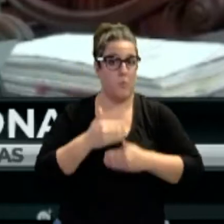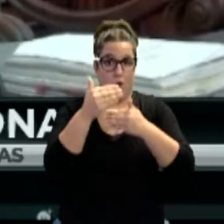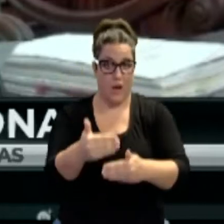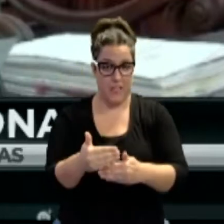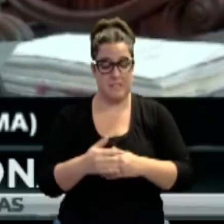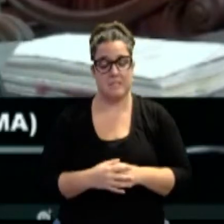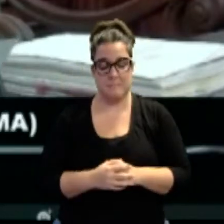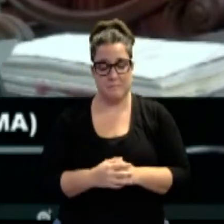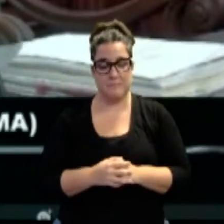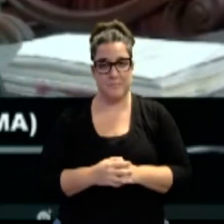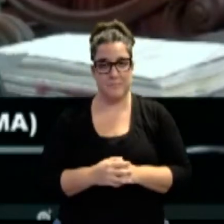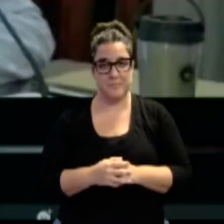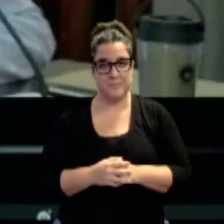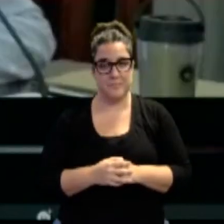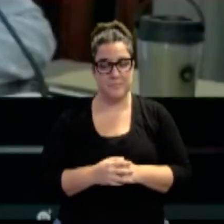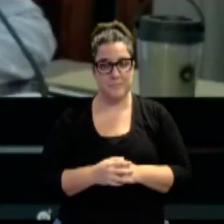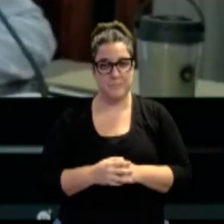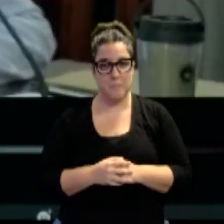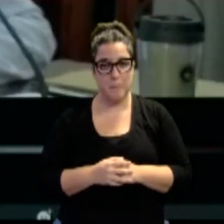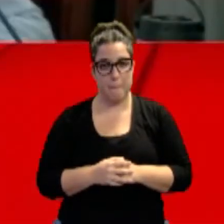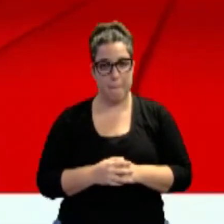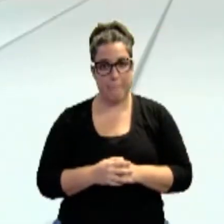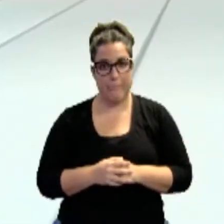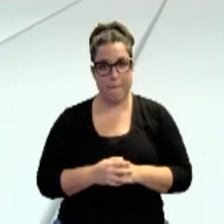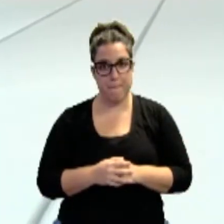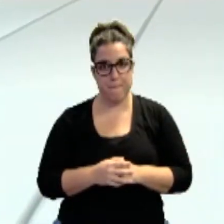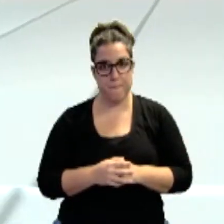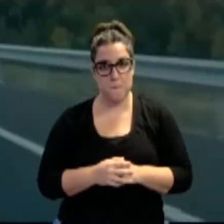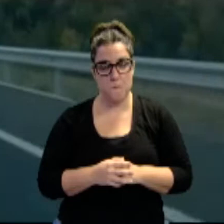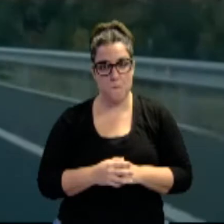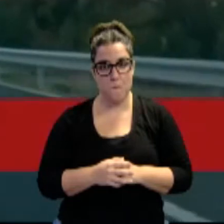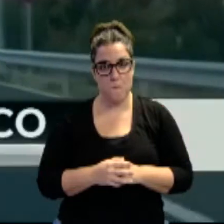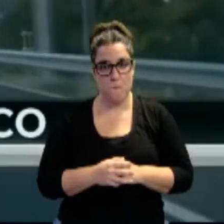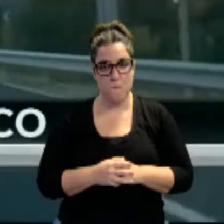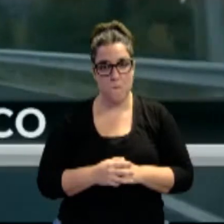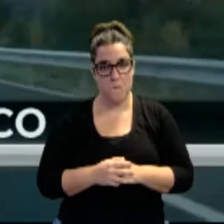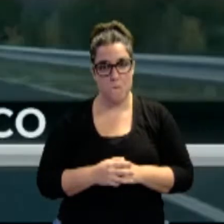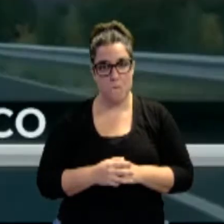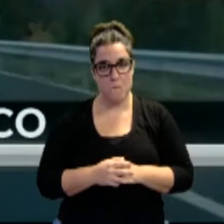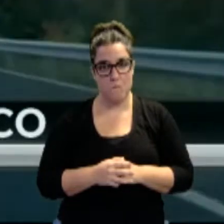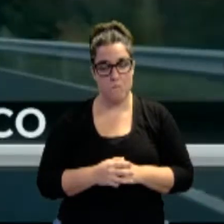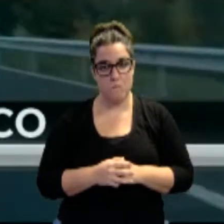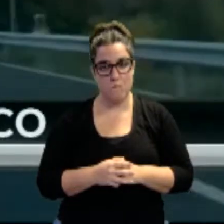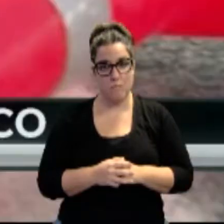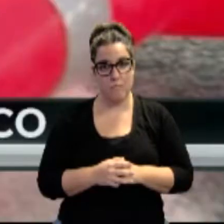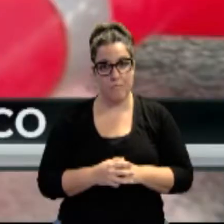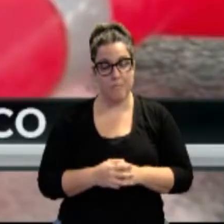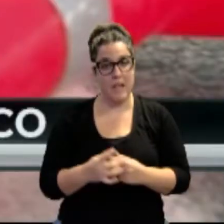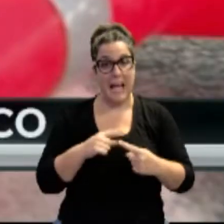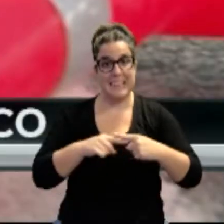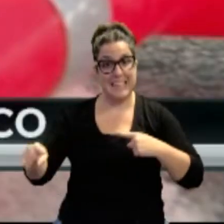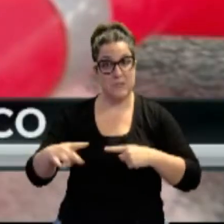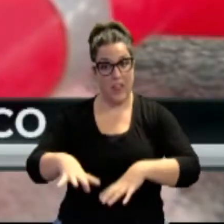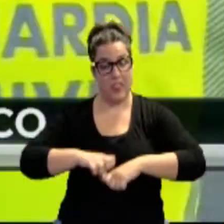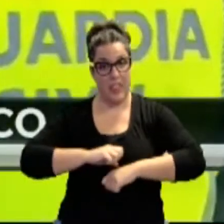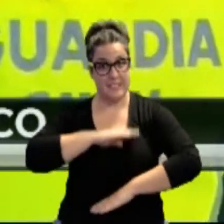Como venimos diciendo de manera reiterada. Unidad política sin precedentes. Y las transferencias de las competencias